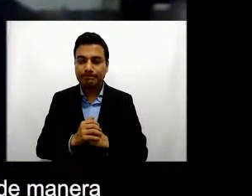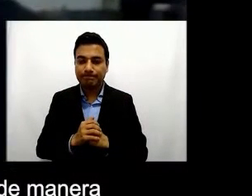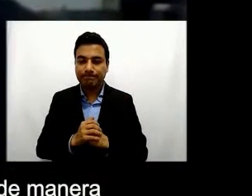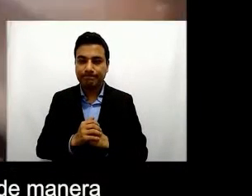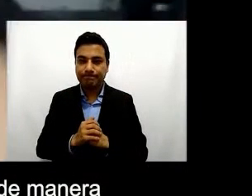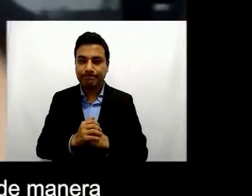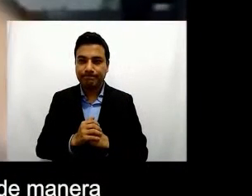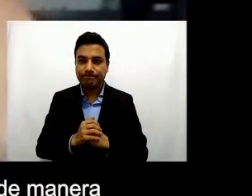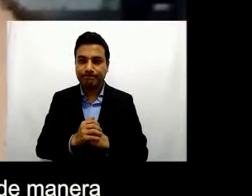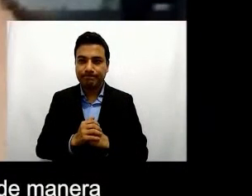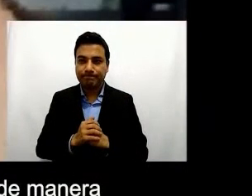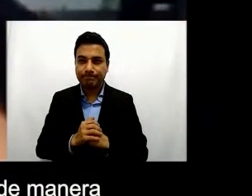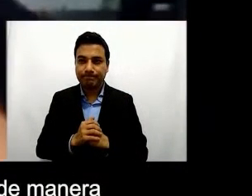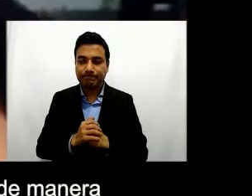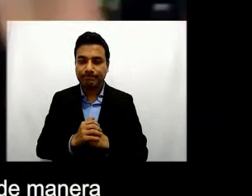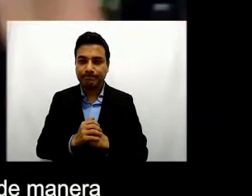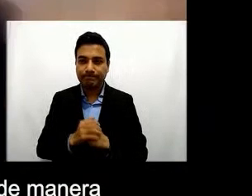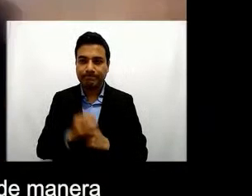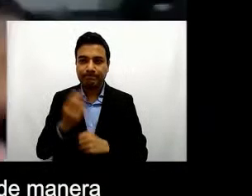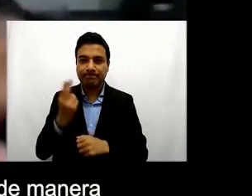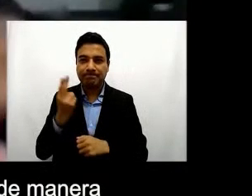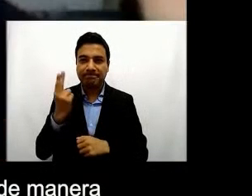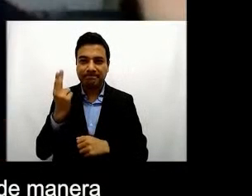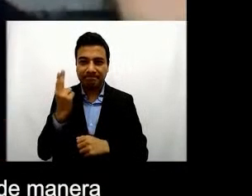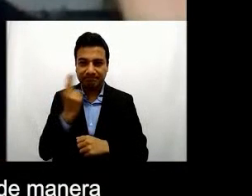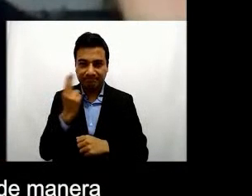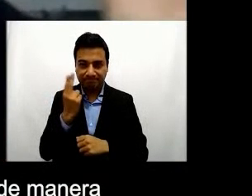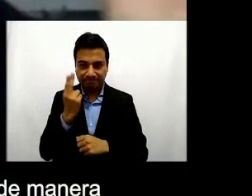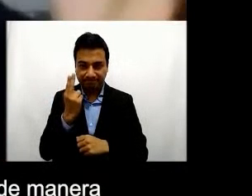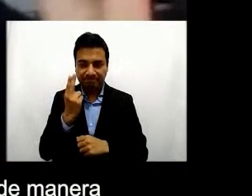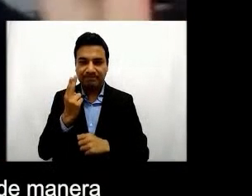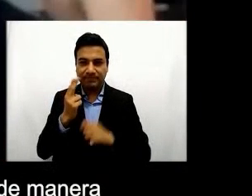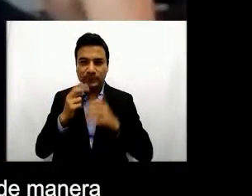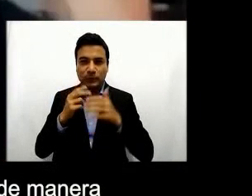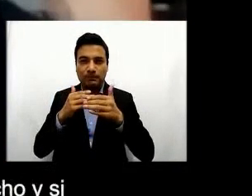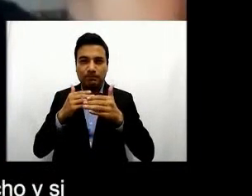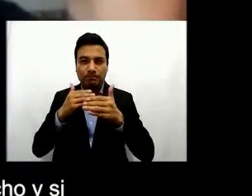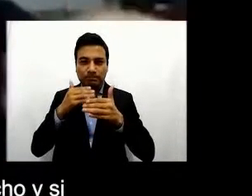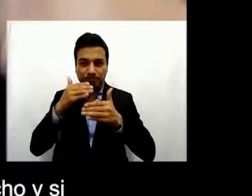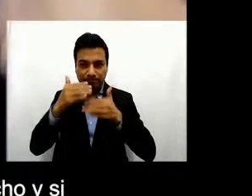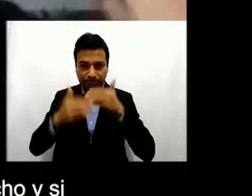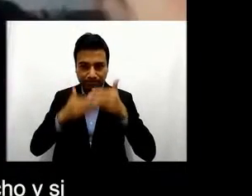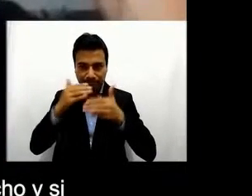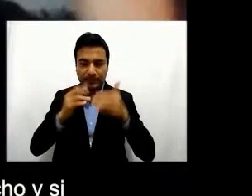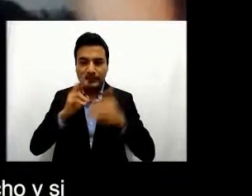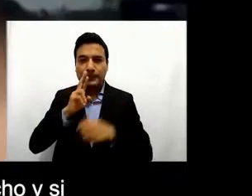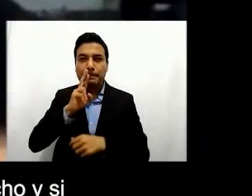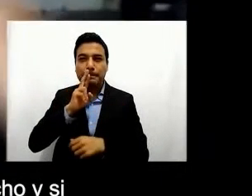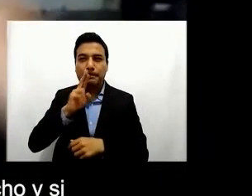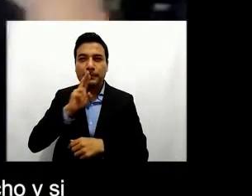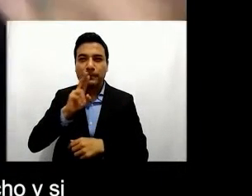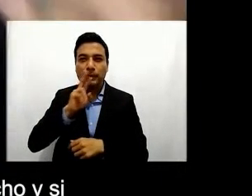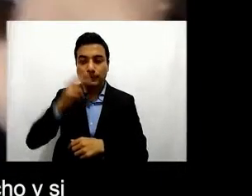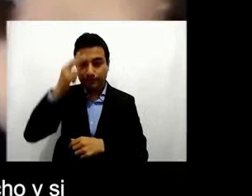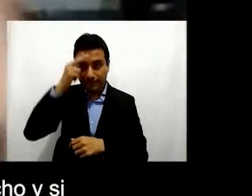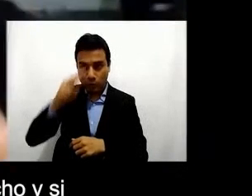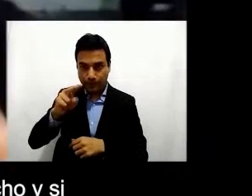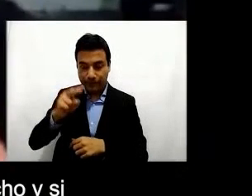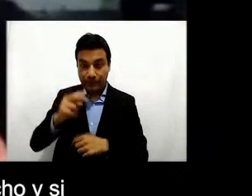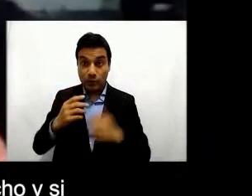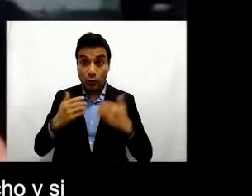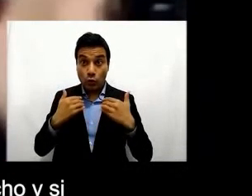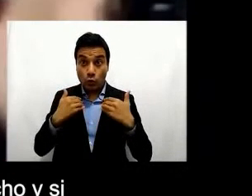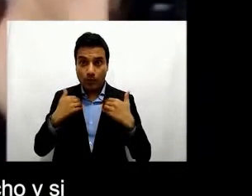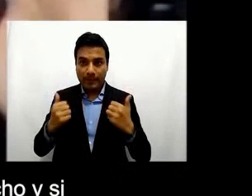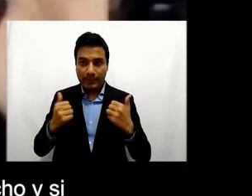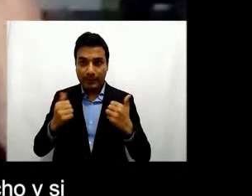de una vez y de aquí en adelante, y de manera progresiva y nunca más regresiva en México, entenderse que la cultura es un derecho, ¿no?